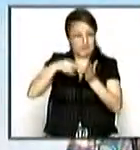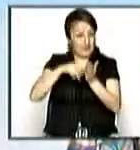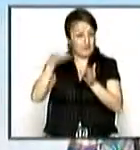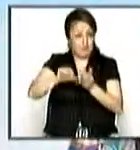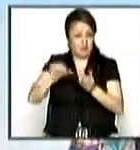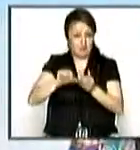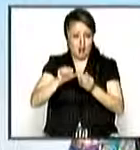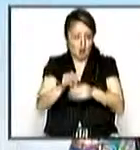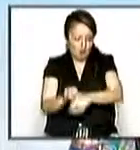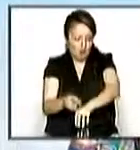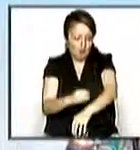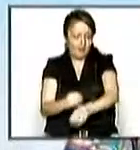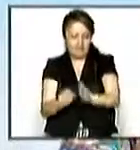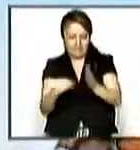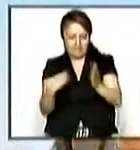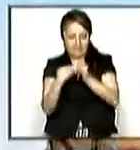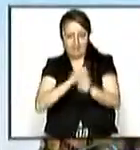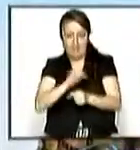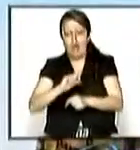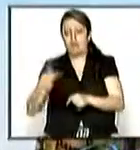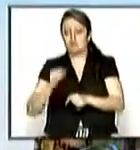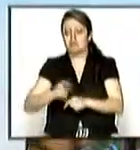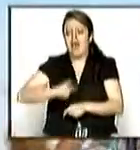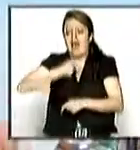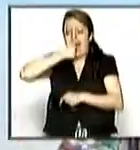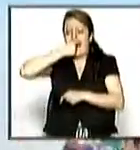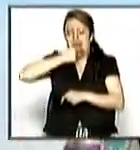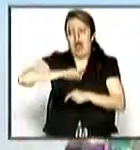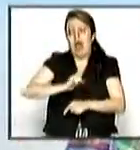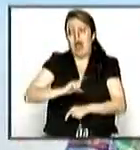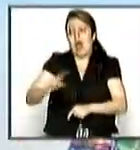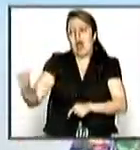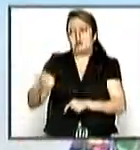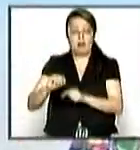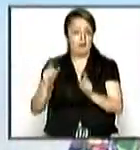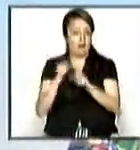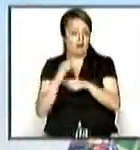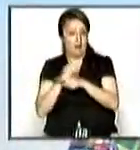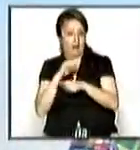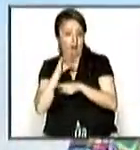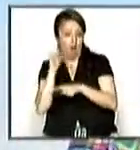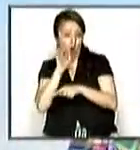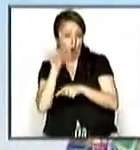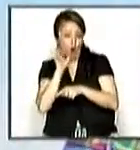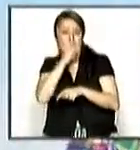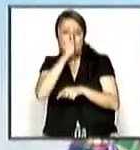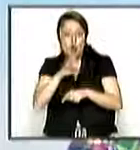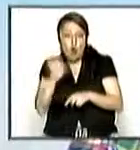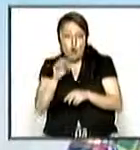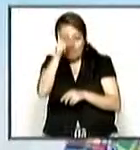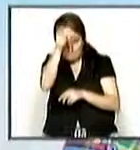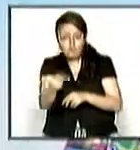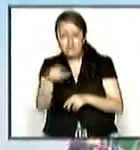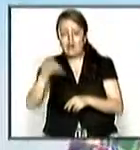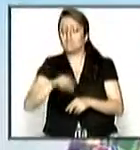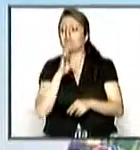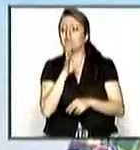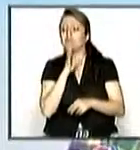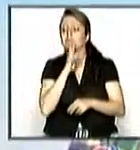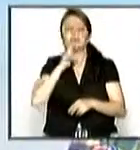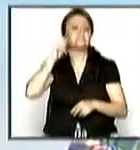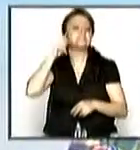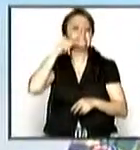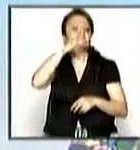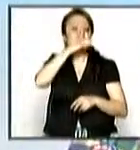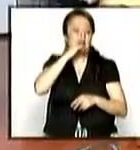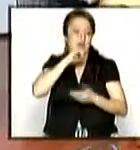todos estos. ¿Cómo ha sido esa experiencia? ¿Cómo ha sido todo ese proceso de la odontología integrada con tantos médicos que la rodean a usted también en el